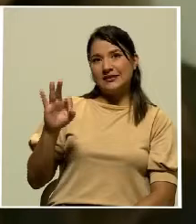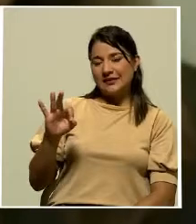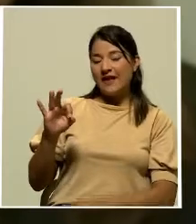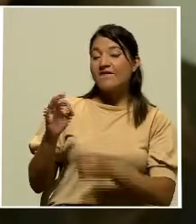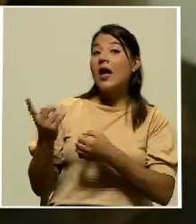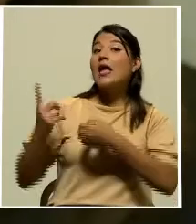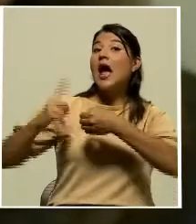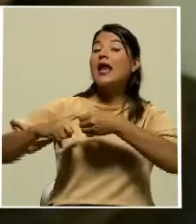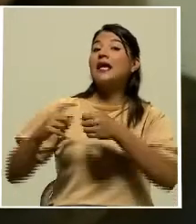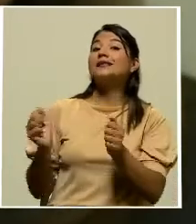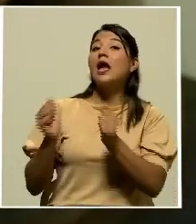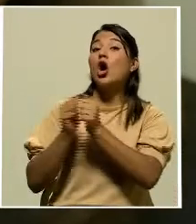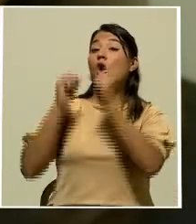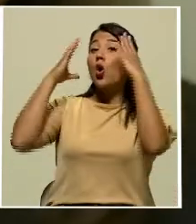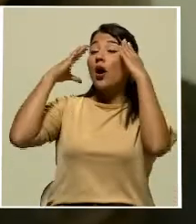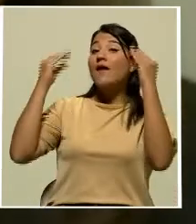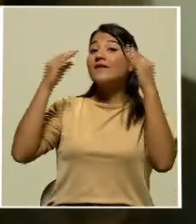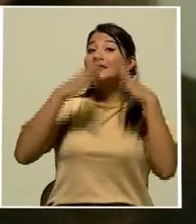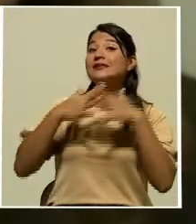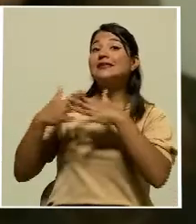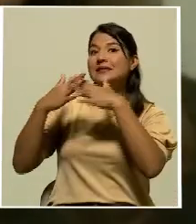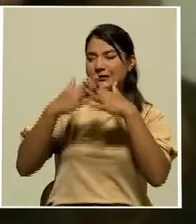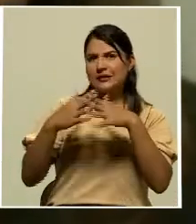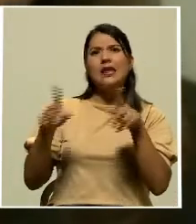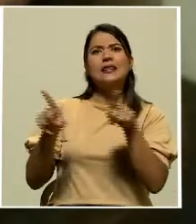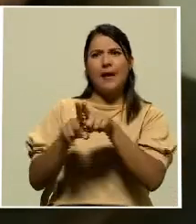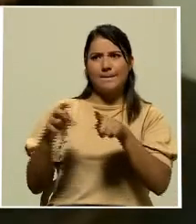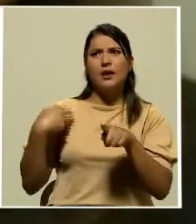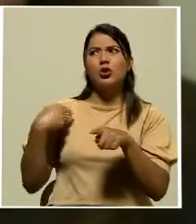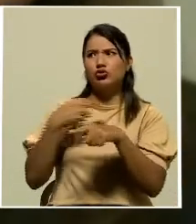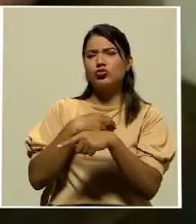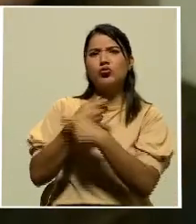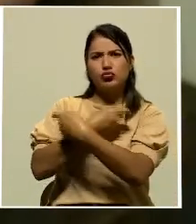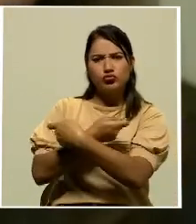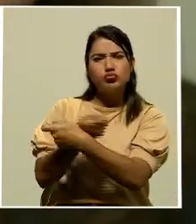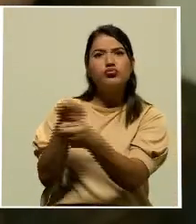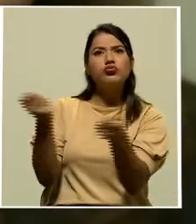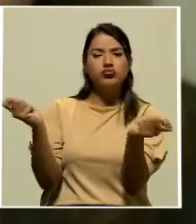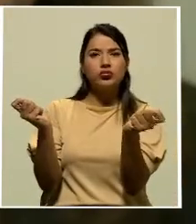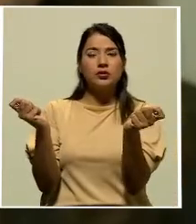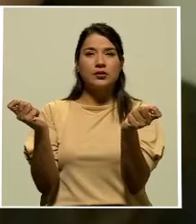com a Embaixada Americana também, mobilizamos fundos